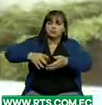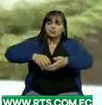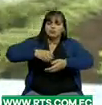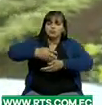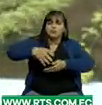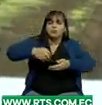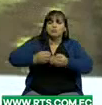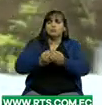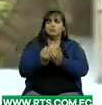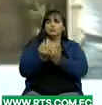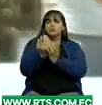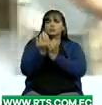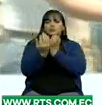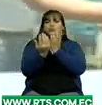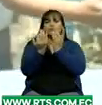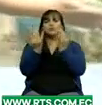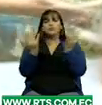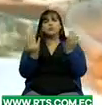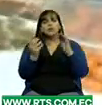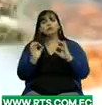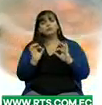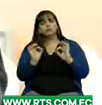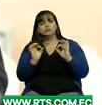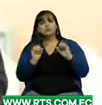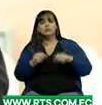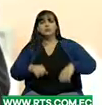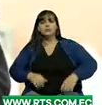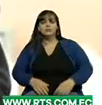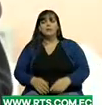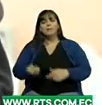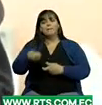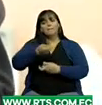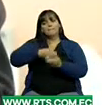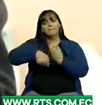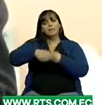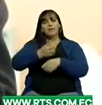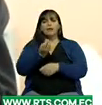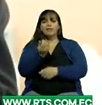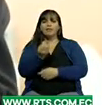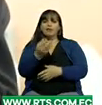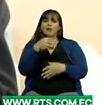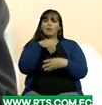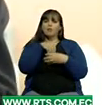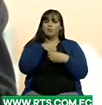producción orgánica de alimentos de alta demanda. Para ser comunidades formadas y